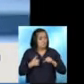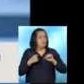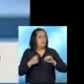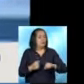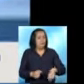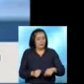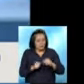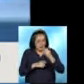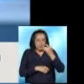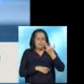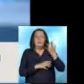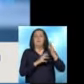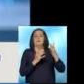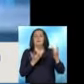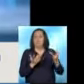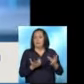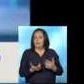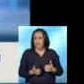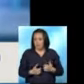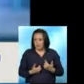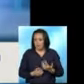vida,